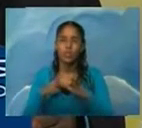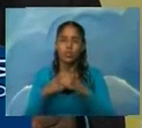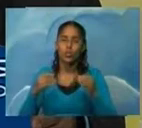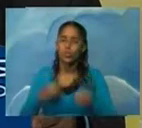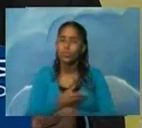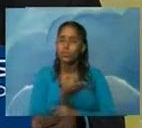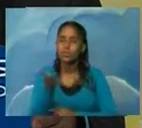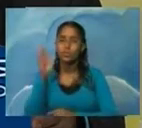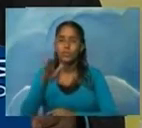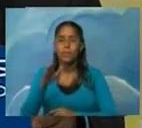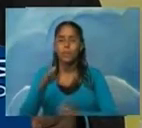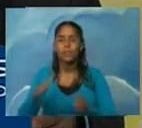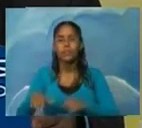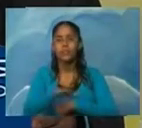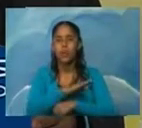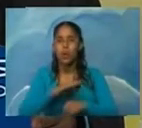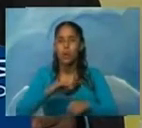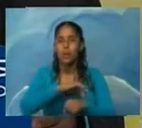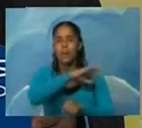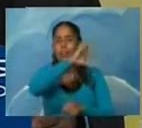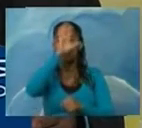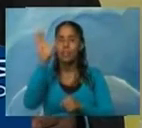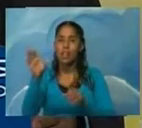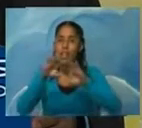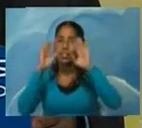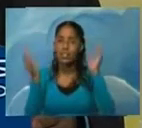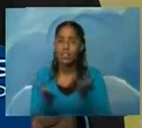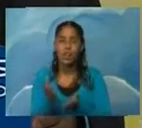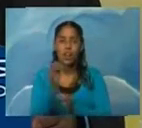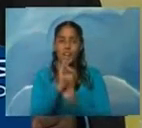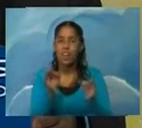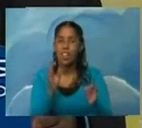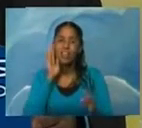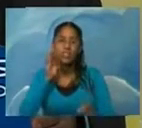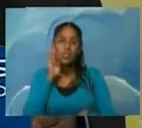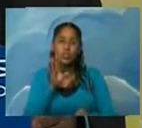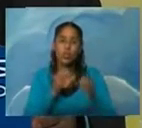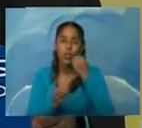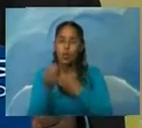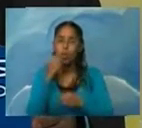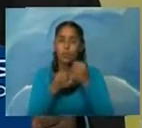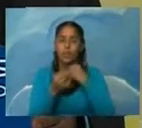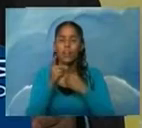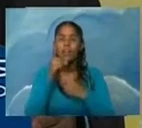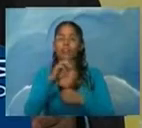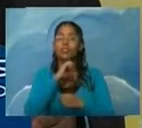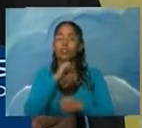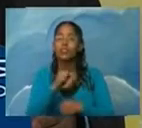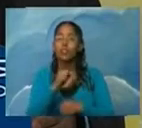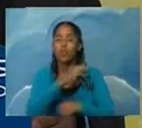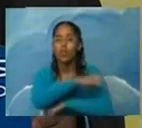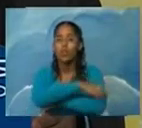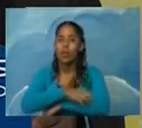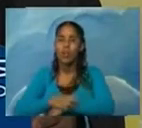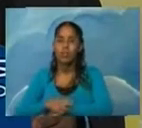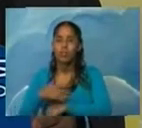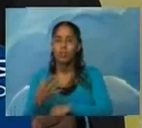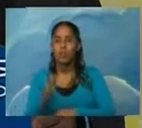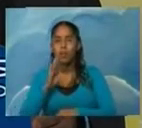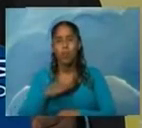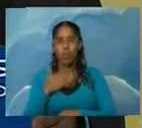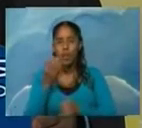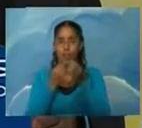sobre la tierra. Nada abominable comerás. Estos son los animales que podréis